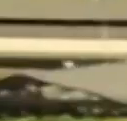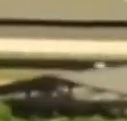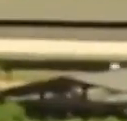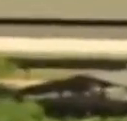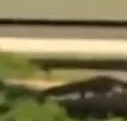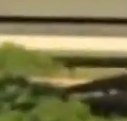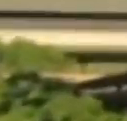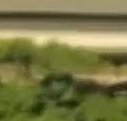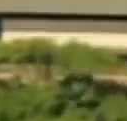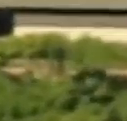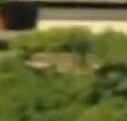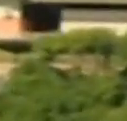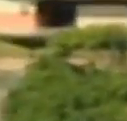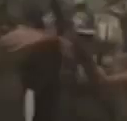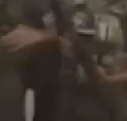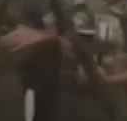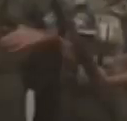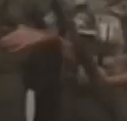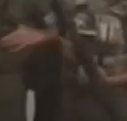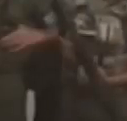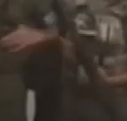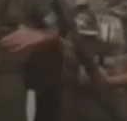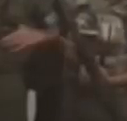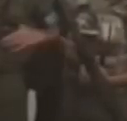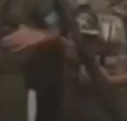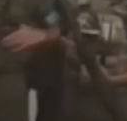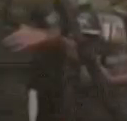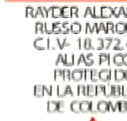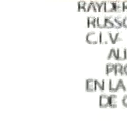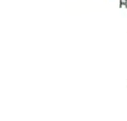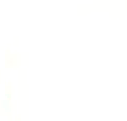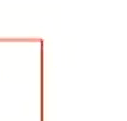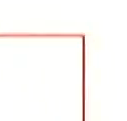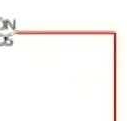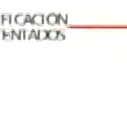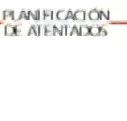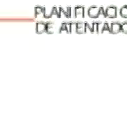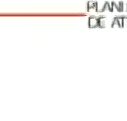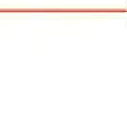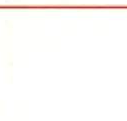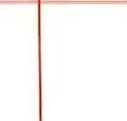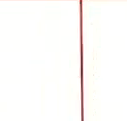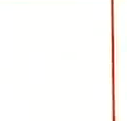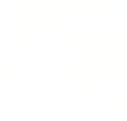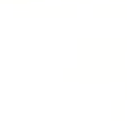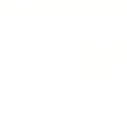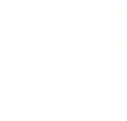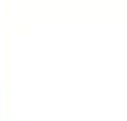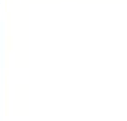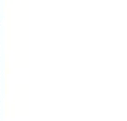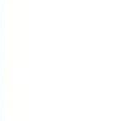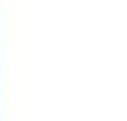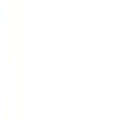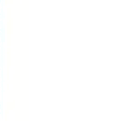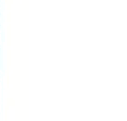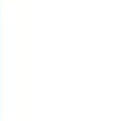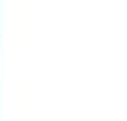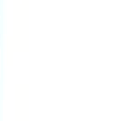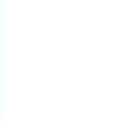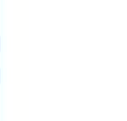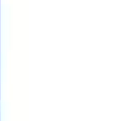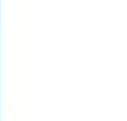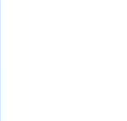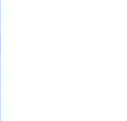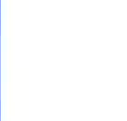el 6 de agosto del año 2017, a través del sargento retirado de la Guardia Nacional, Juan Carlos